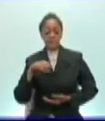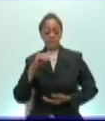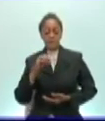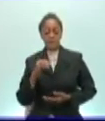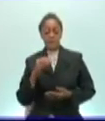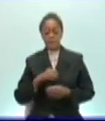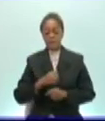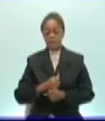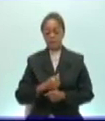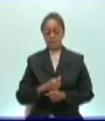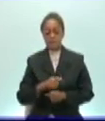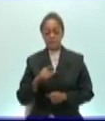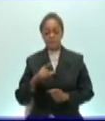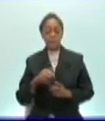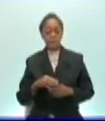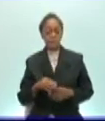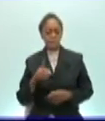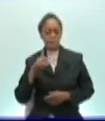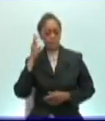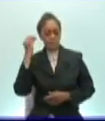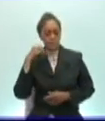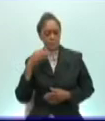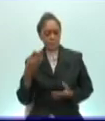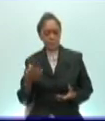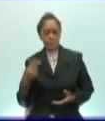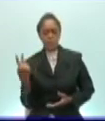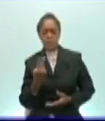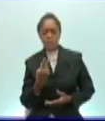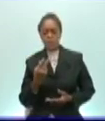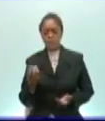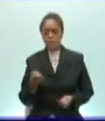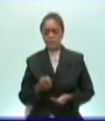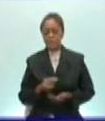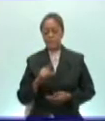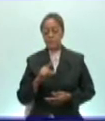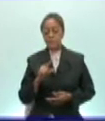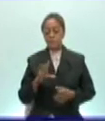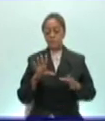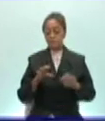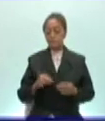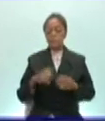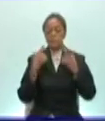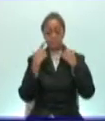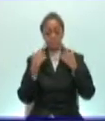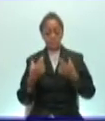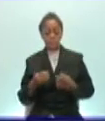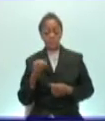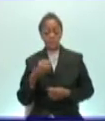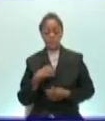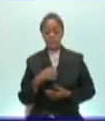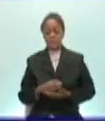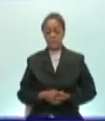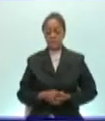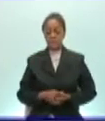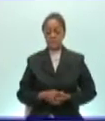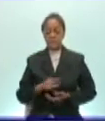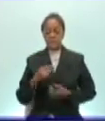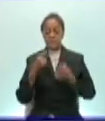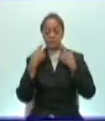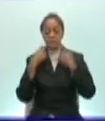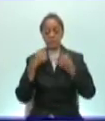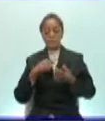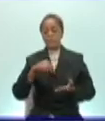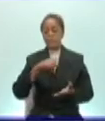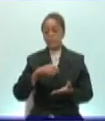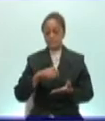a trabajar el contenido tenemos que tener en cuenta cualquiera de estos dos elementos, que son objetivos fundamentales a tener. Por eso es importante que